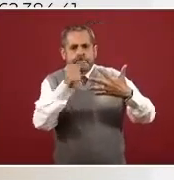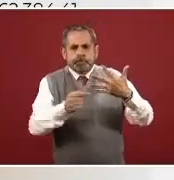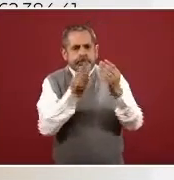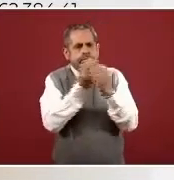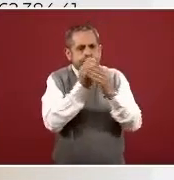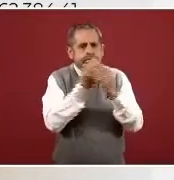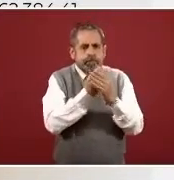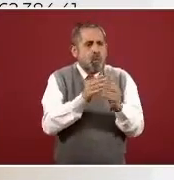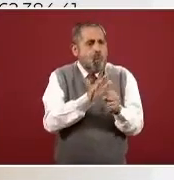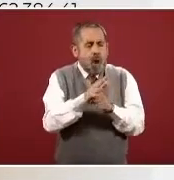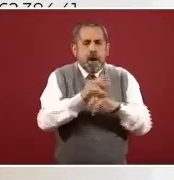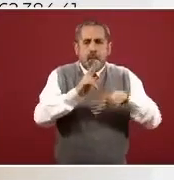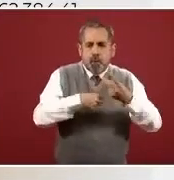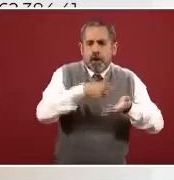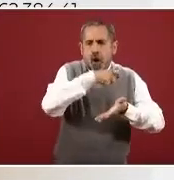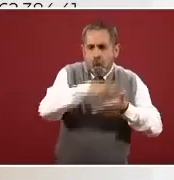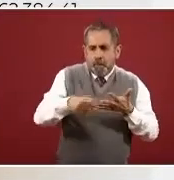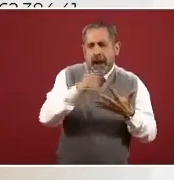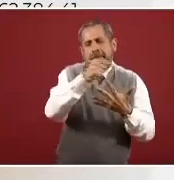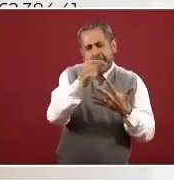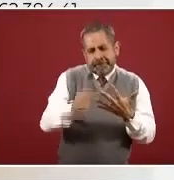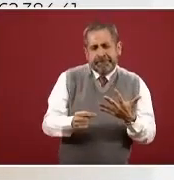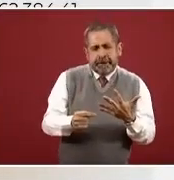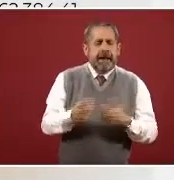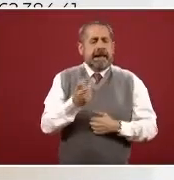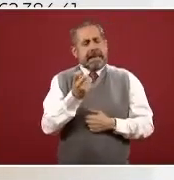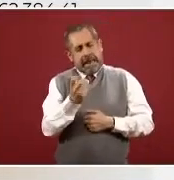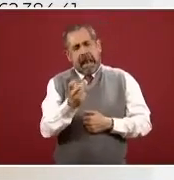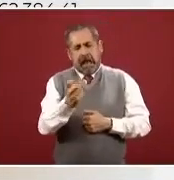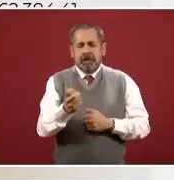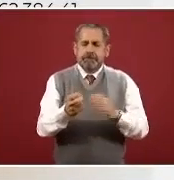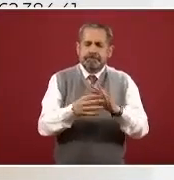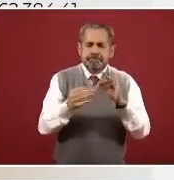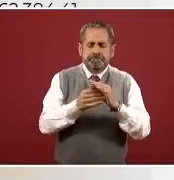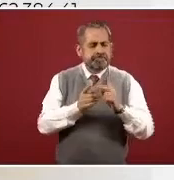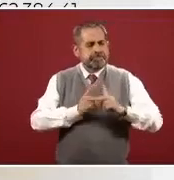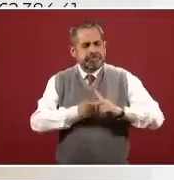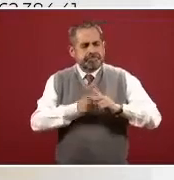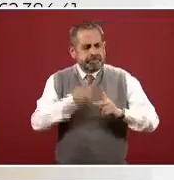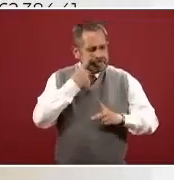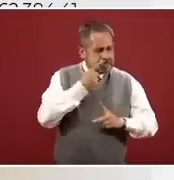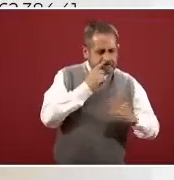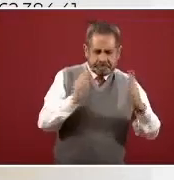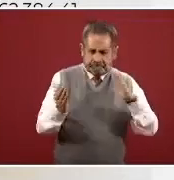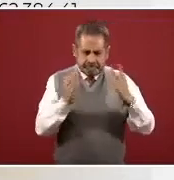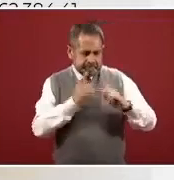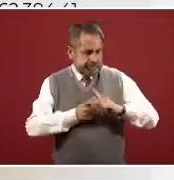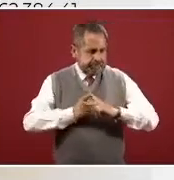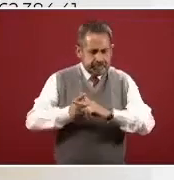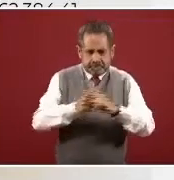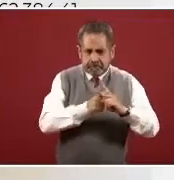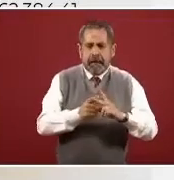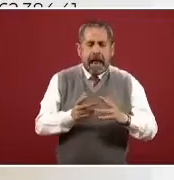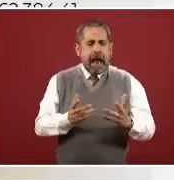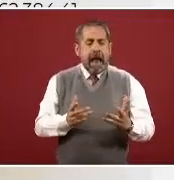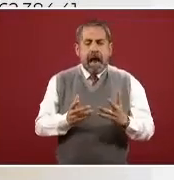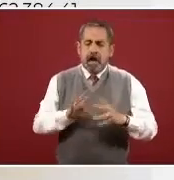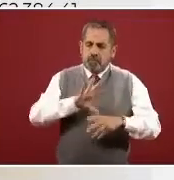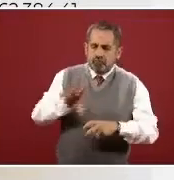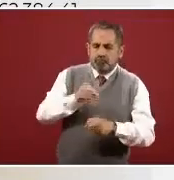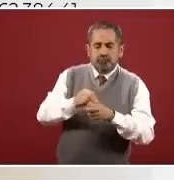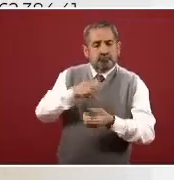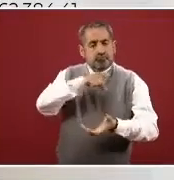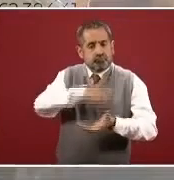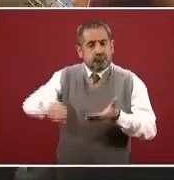que pertenecen a cada grupo, y más o menos la estimación que tenemos con los precios de referencia que tenemos actuales de este monto, y el monto que